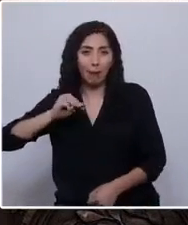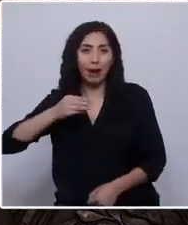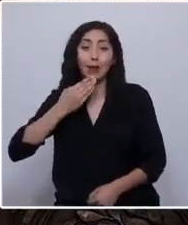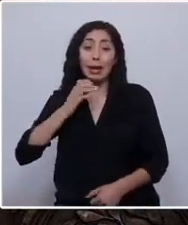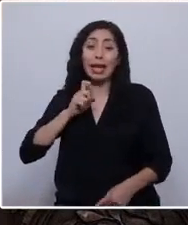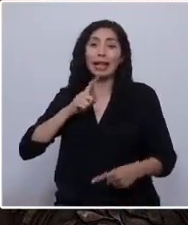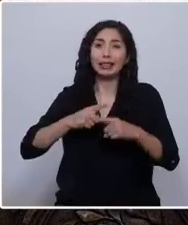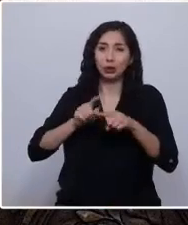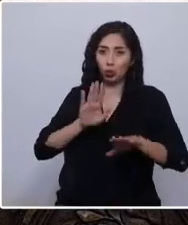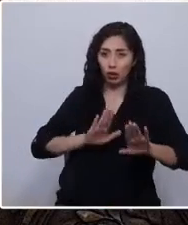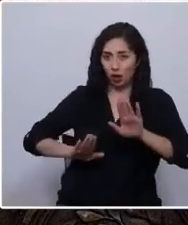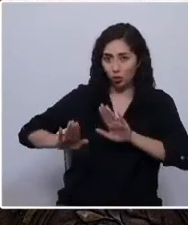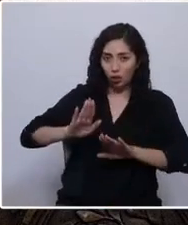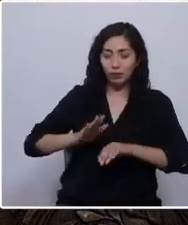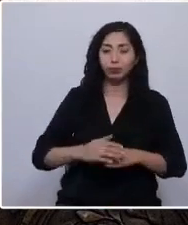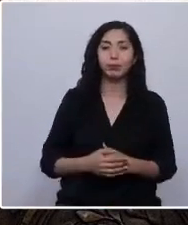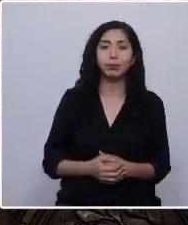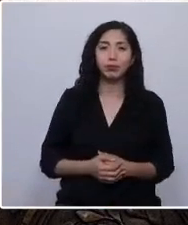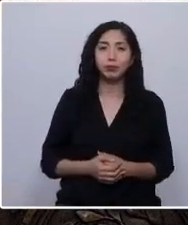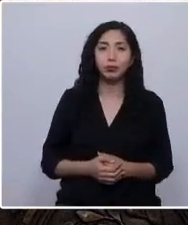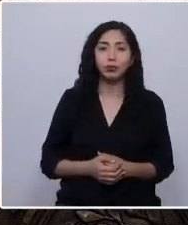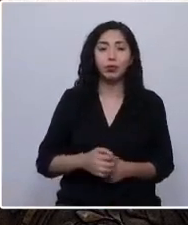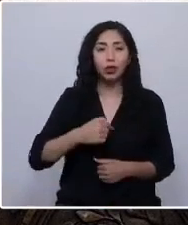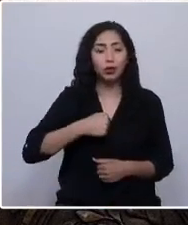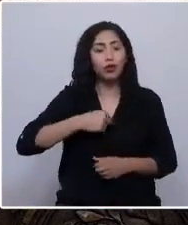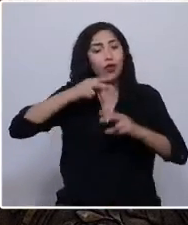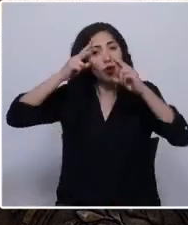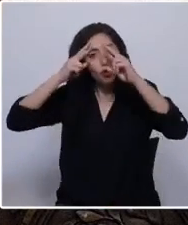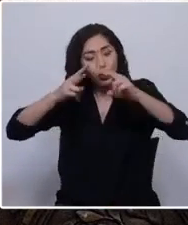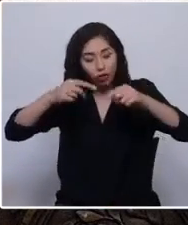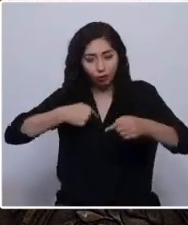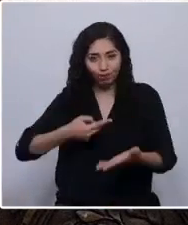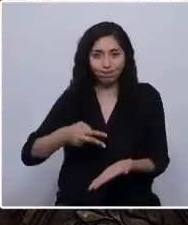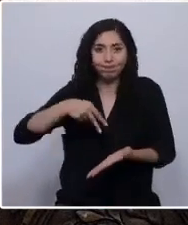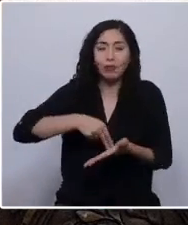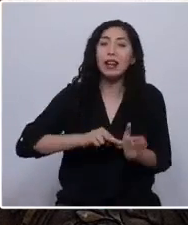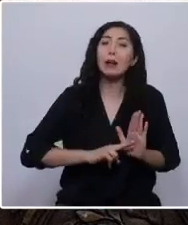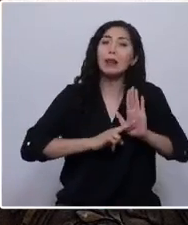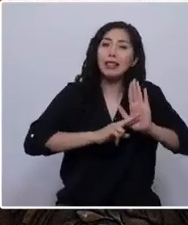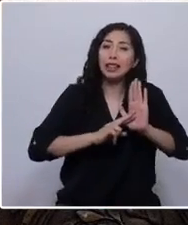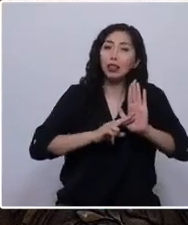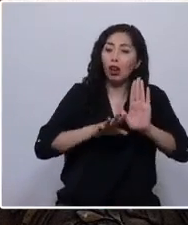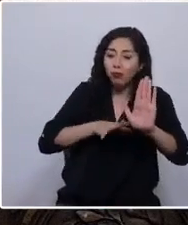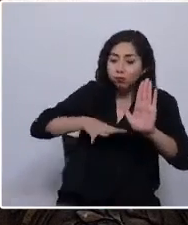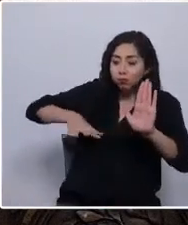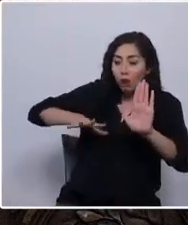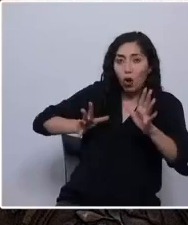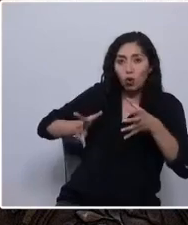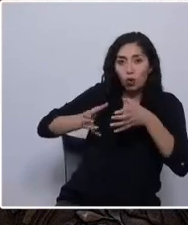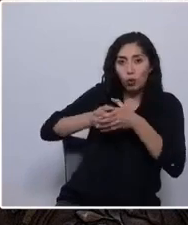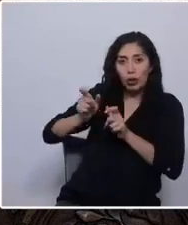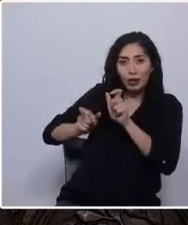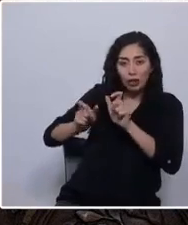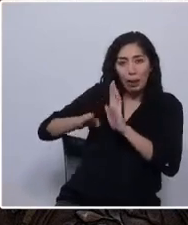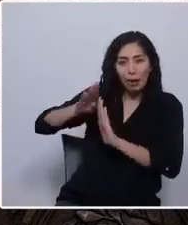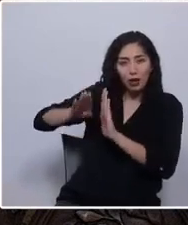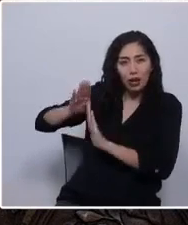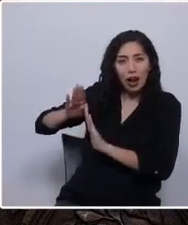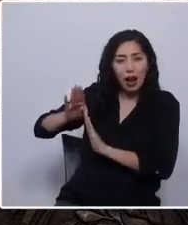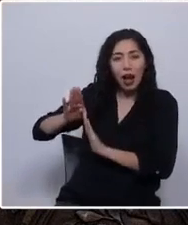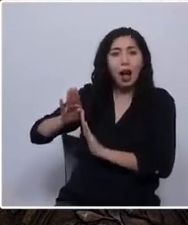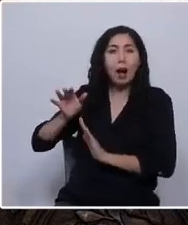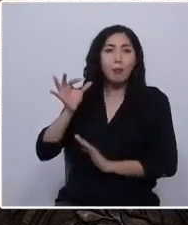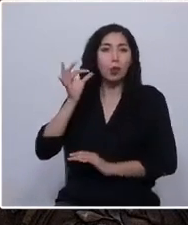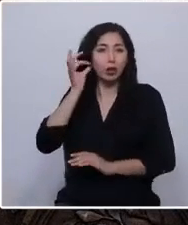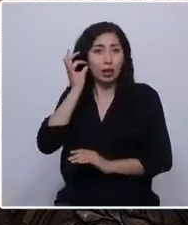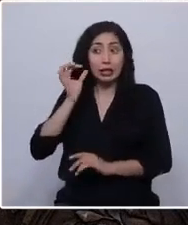excuidadora. Tengo el honor de estar aquí representando a un grupo de personas, principalmente mujeres, que dedican su